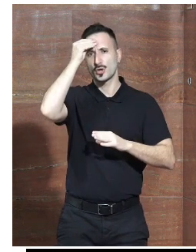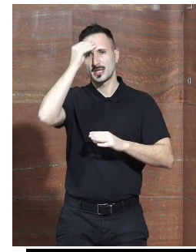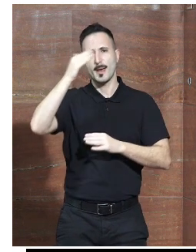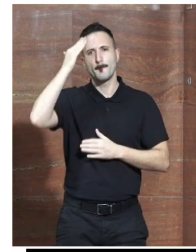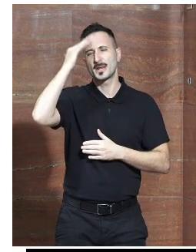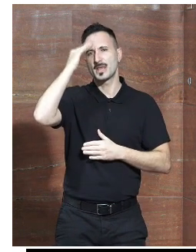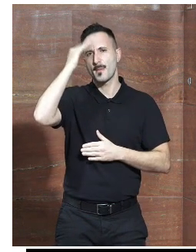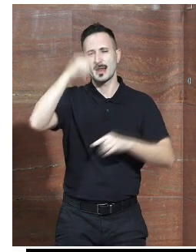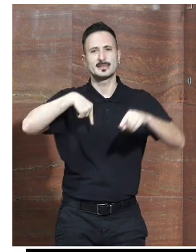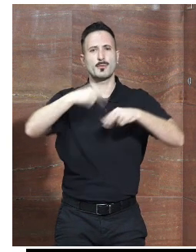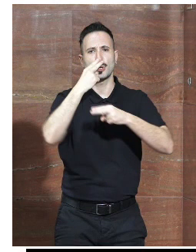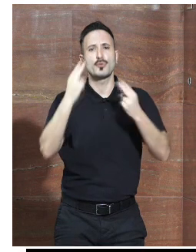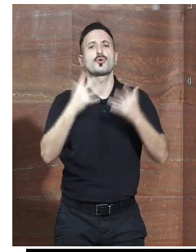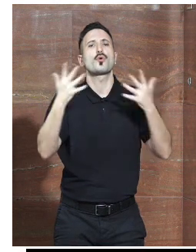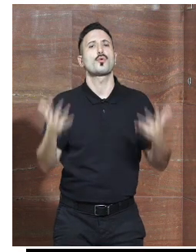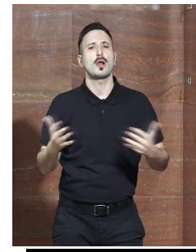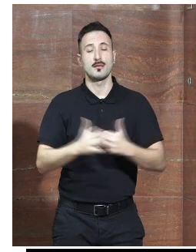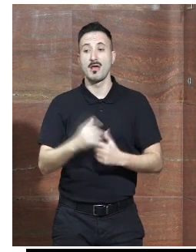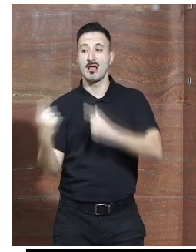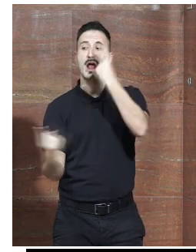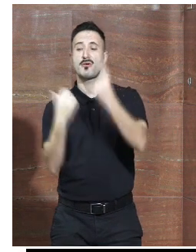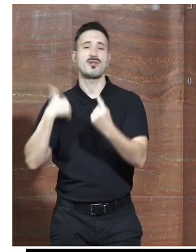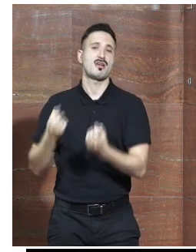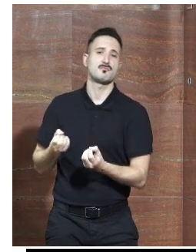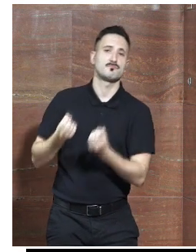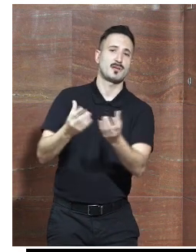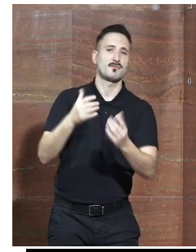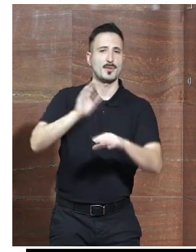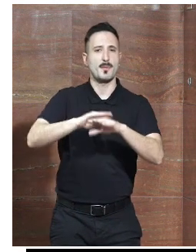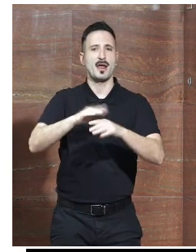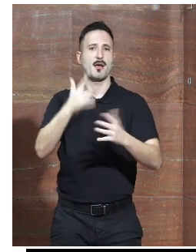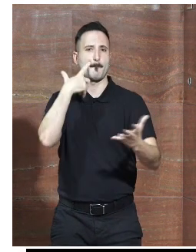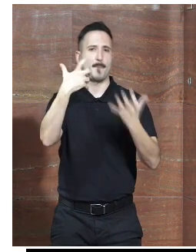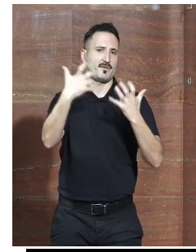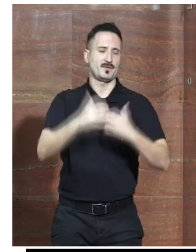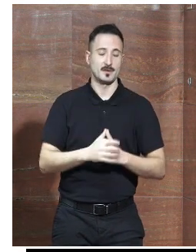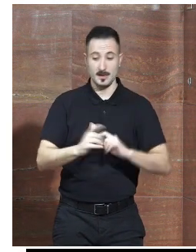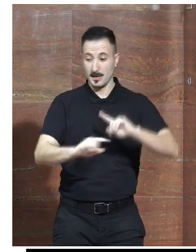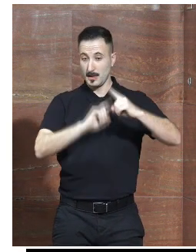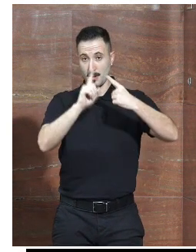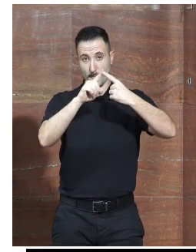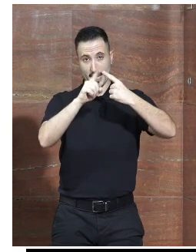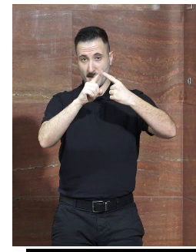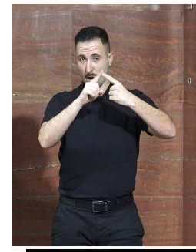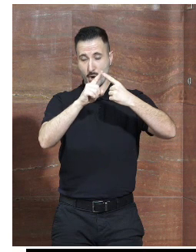mismo? Yo creo que algunas ya las habéis comentado, sí, pero bueno, por subrayarlas. Sí, yo creo que en primer lugar, desde luego,